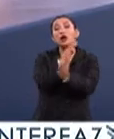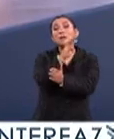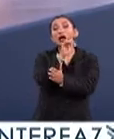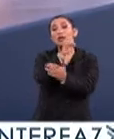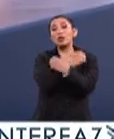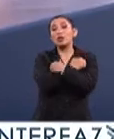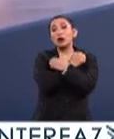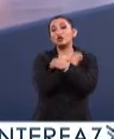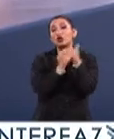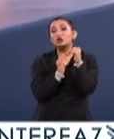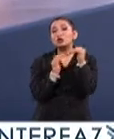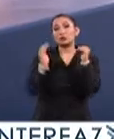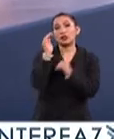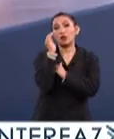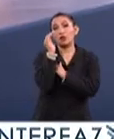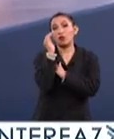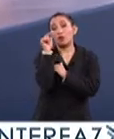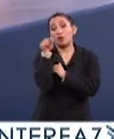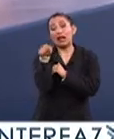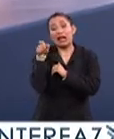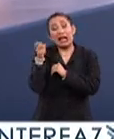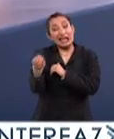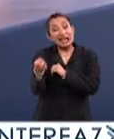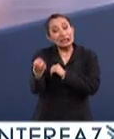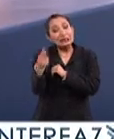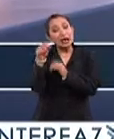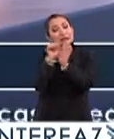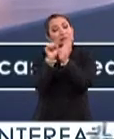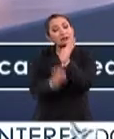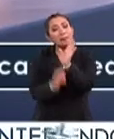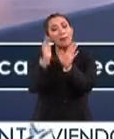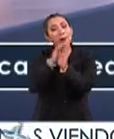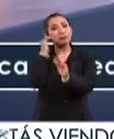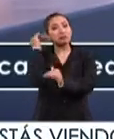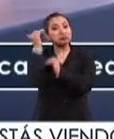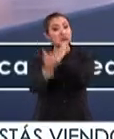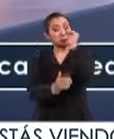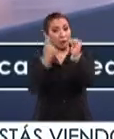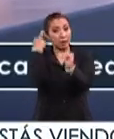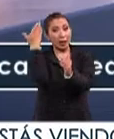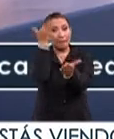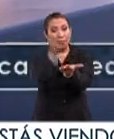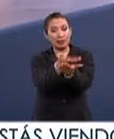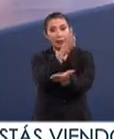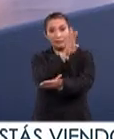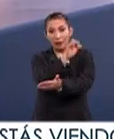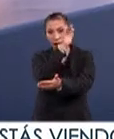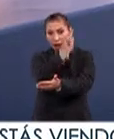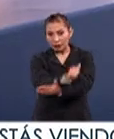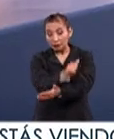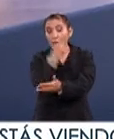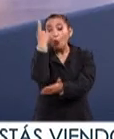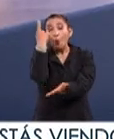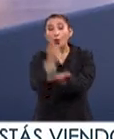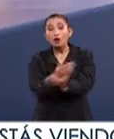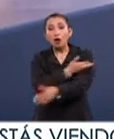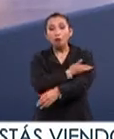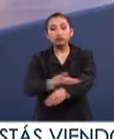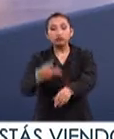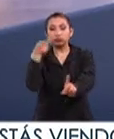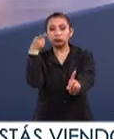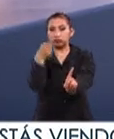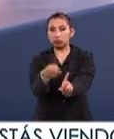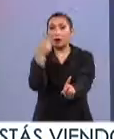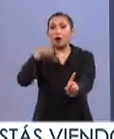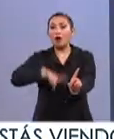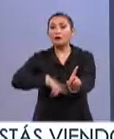de Educación Superior. Es hoy por hoy, yo creo, el sistema más avanzado para solicitar las becas. Es el único proceso del